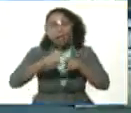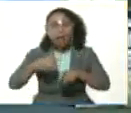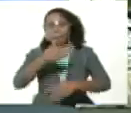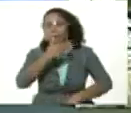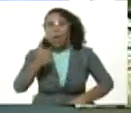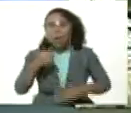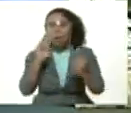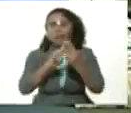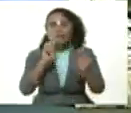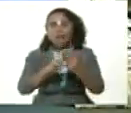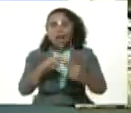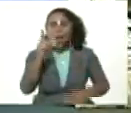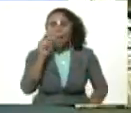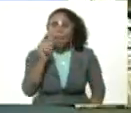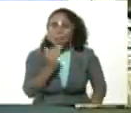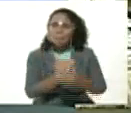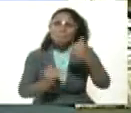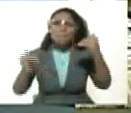el conuquero mayor,